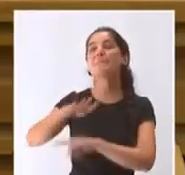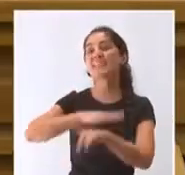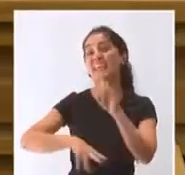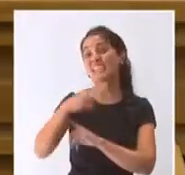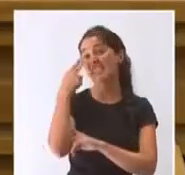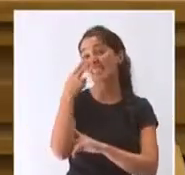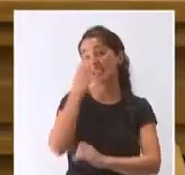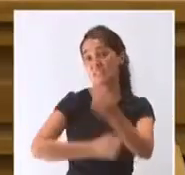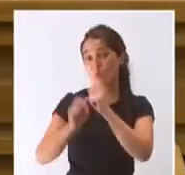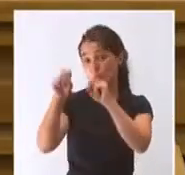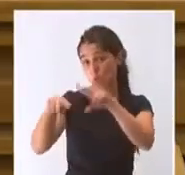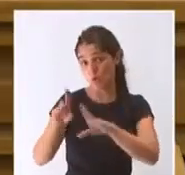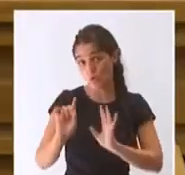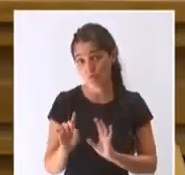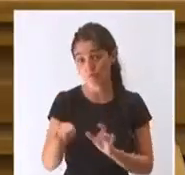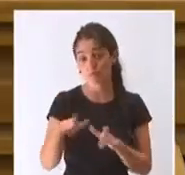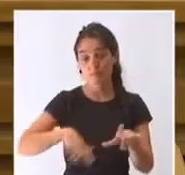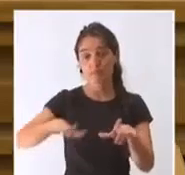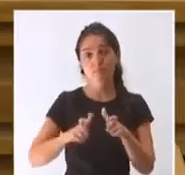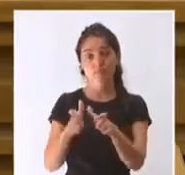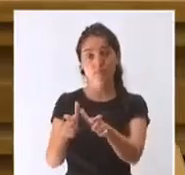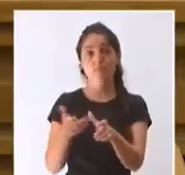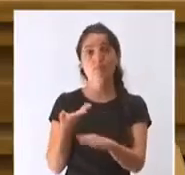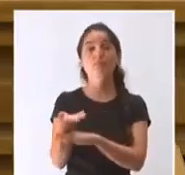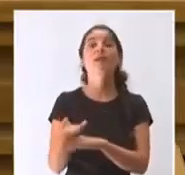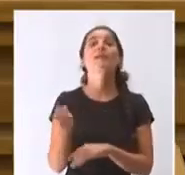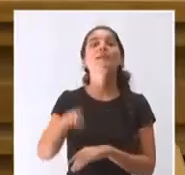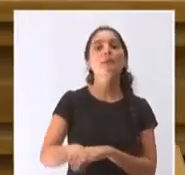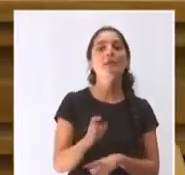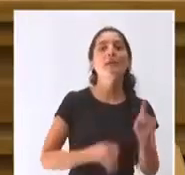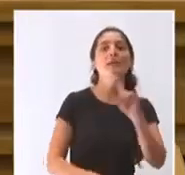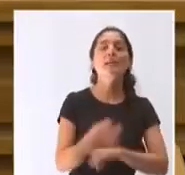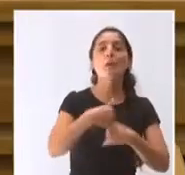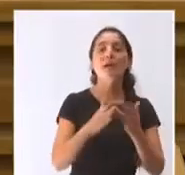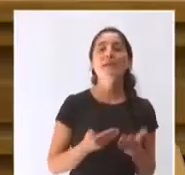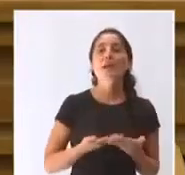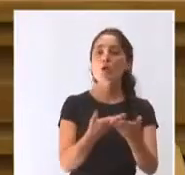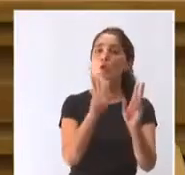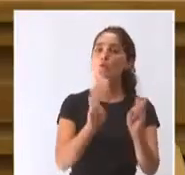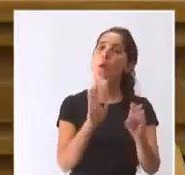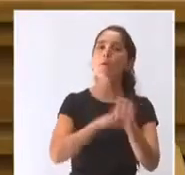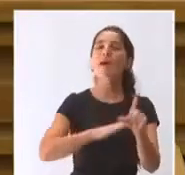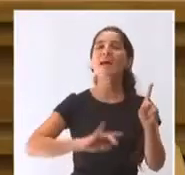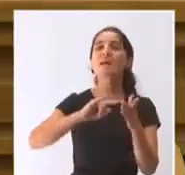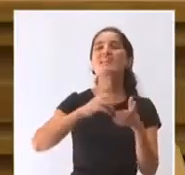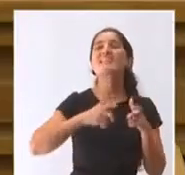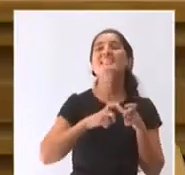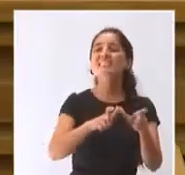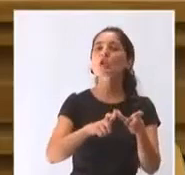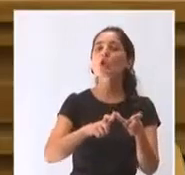plantear vamos a hablar de plantar un nuevo paquete también de ayudas en el ámbito del sector ambiental en el 22